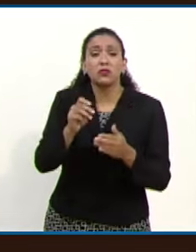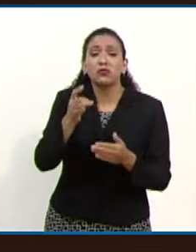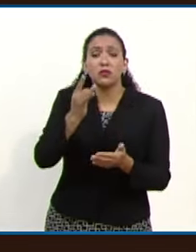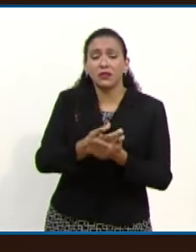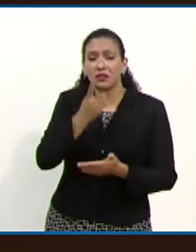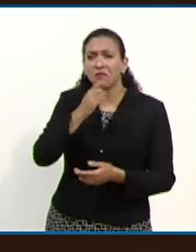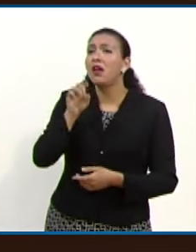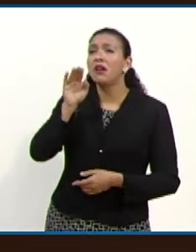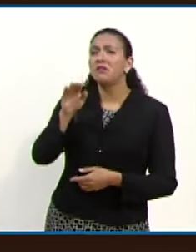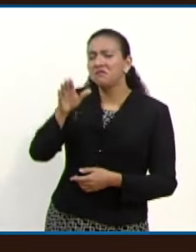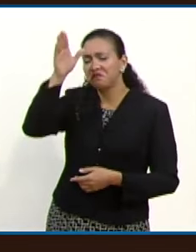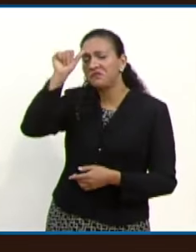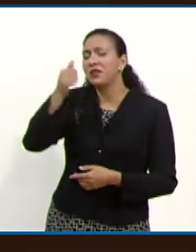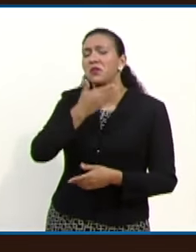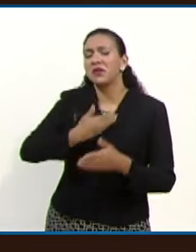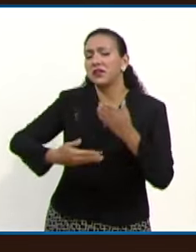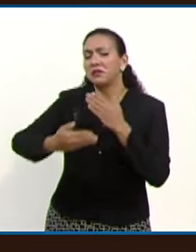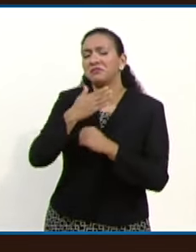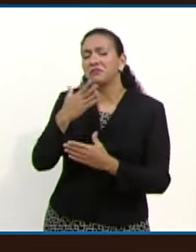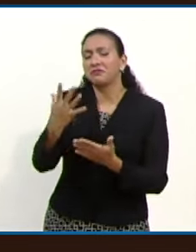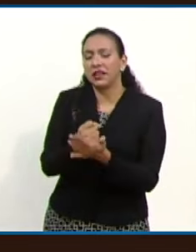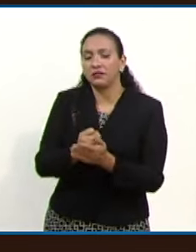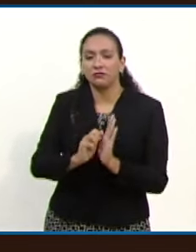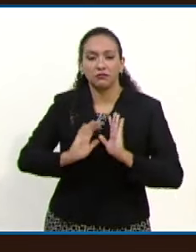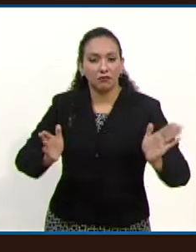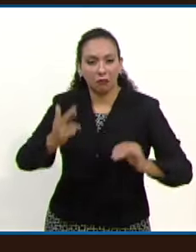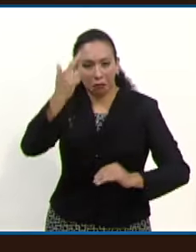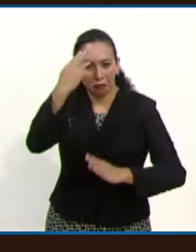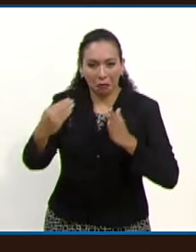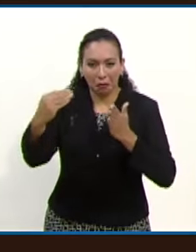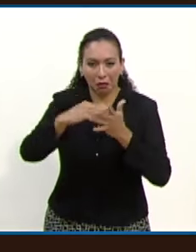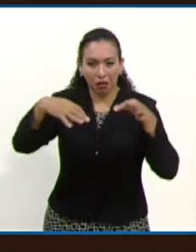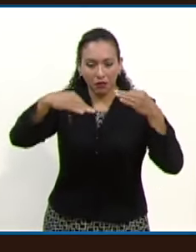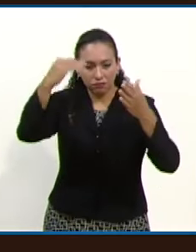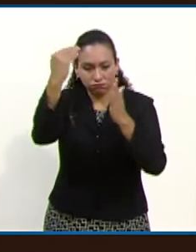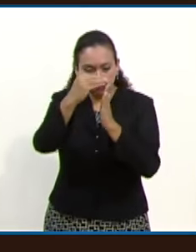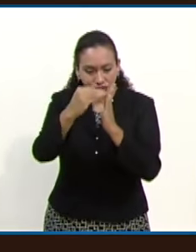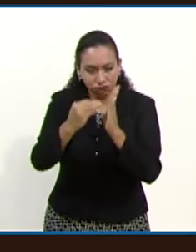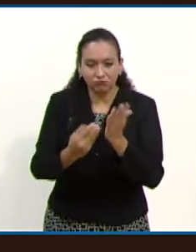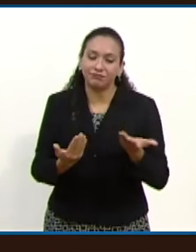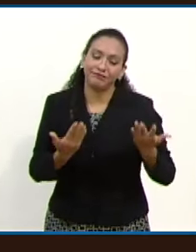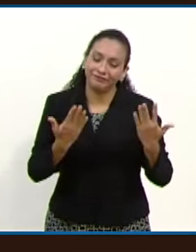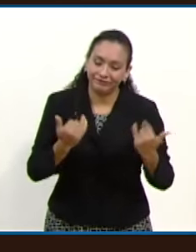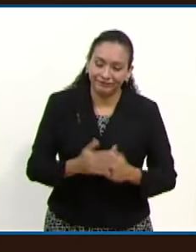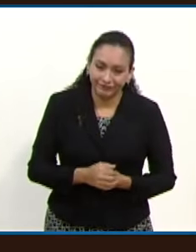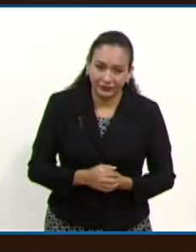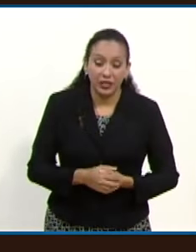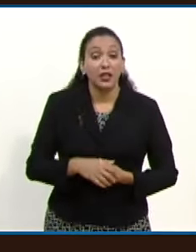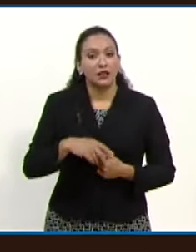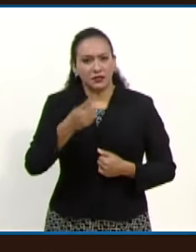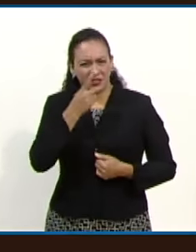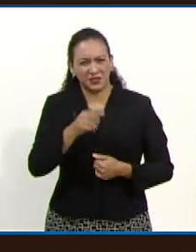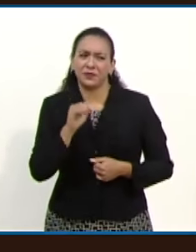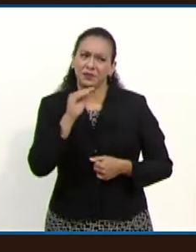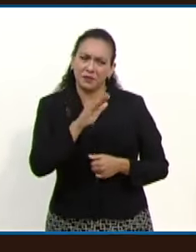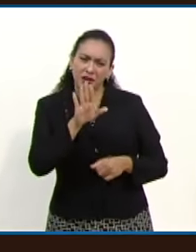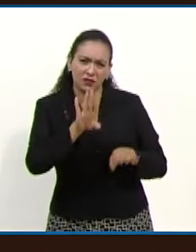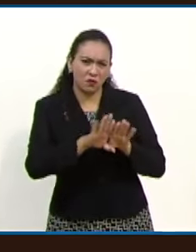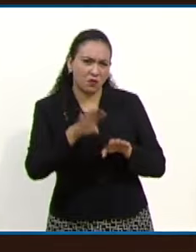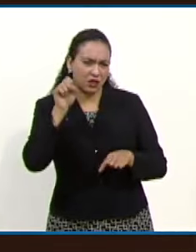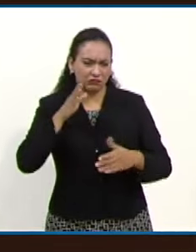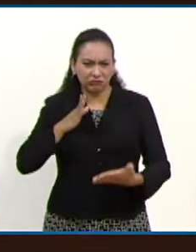el resultado de la elección. La Sala descartó la presunta violencia generalizada, intromisión de organizaciones sindicales